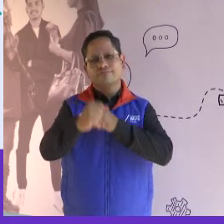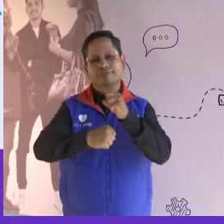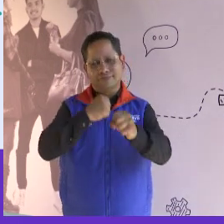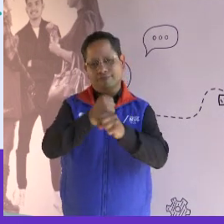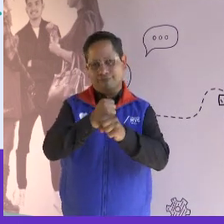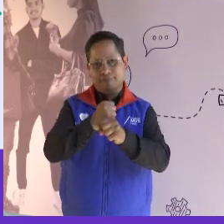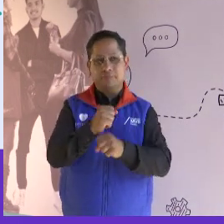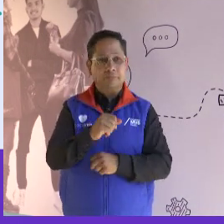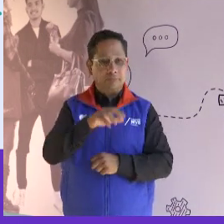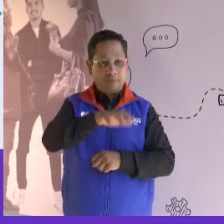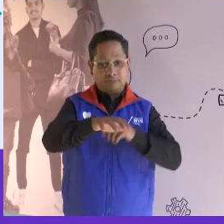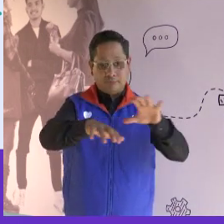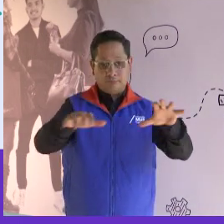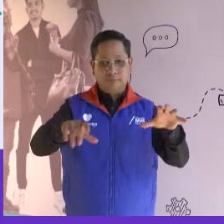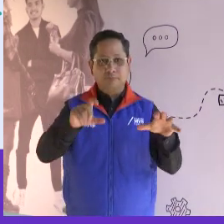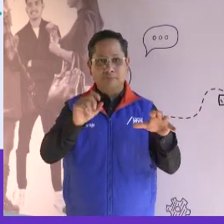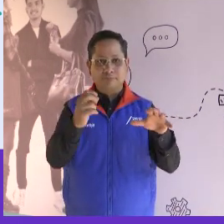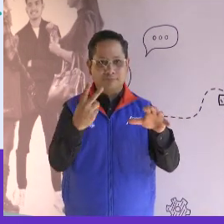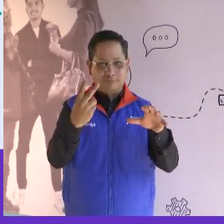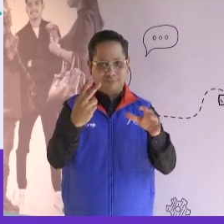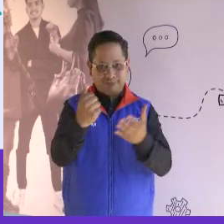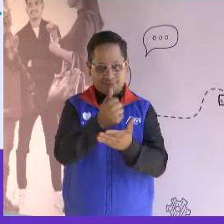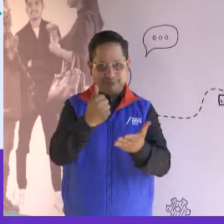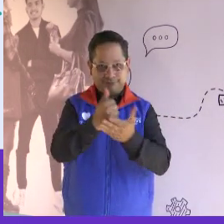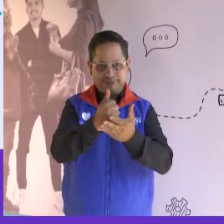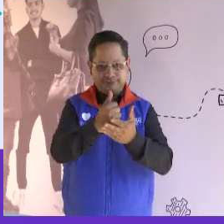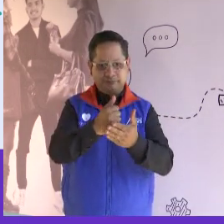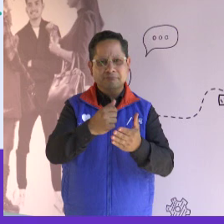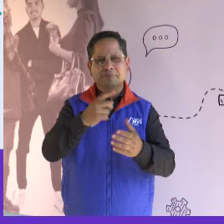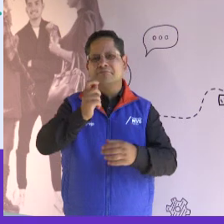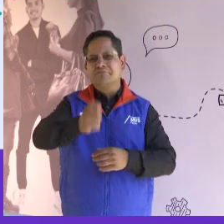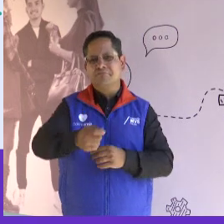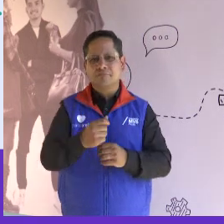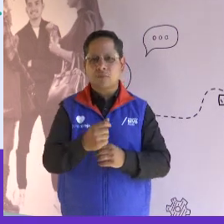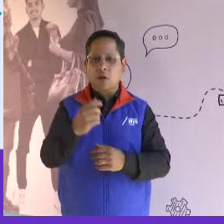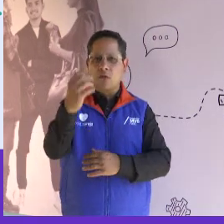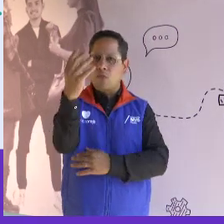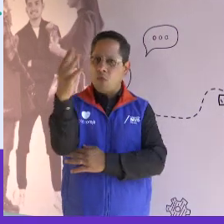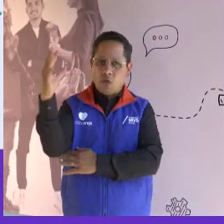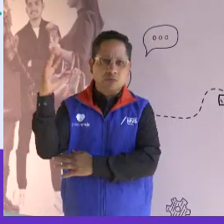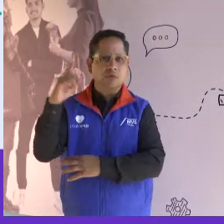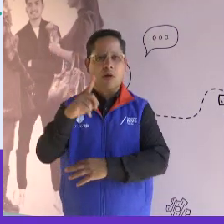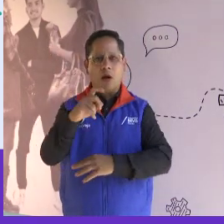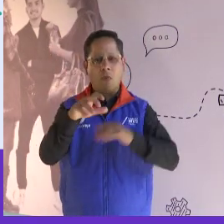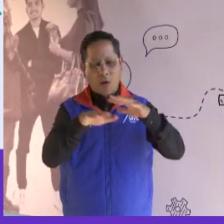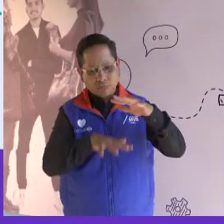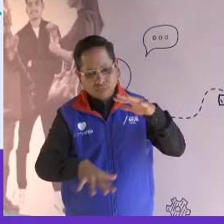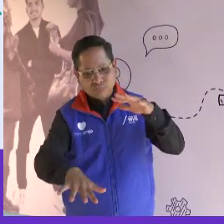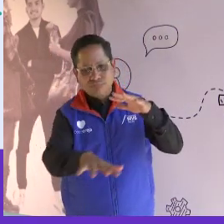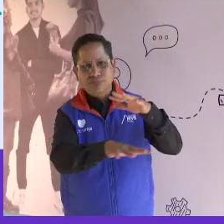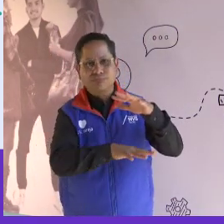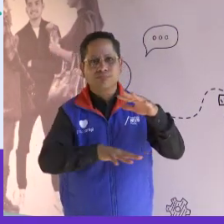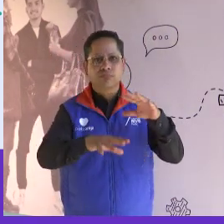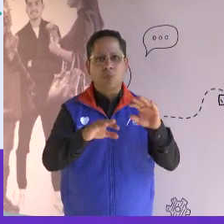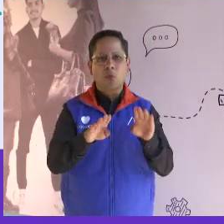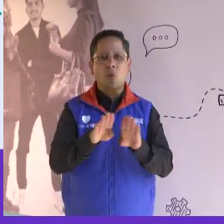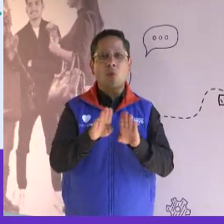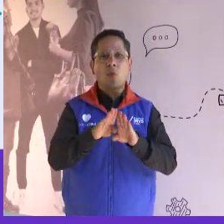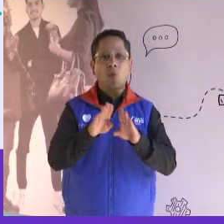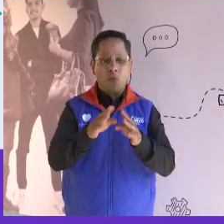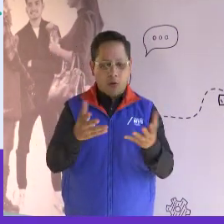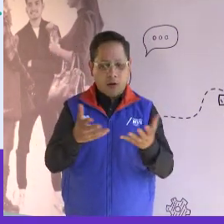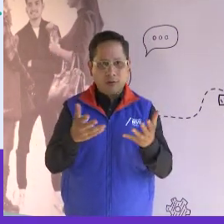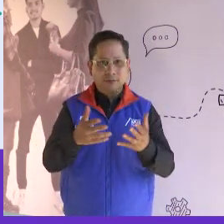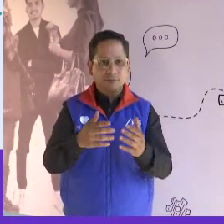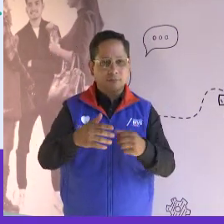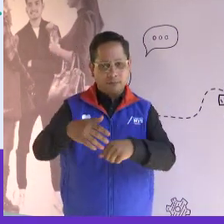país. Nos dedicamos principalmente al tema de bosques, cuerpos de agua, turismo sostenible y una estrategia nacional de formación